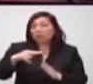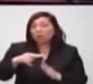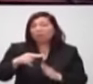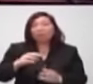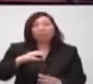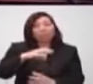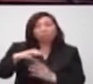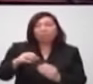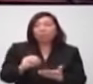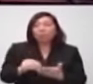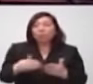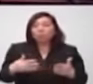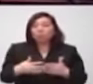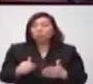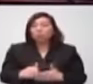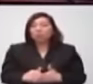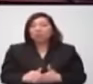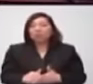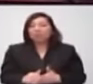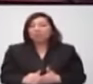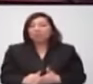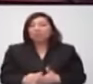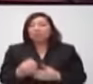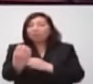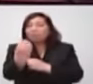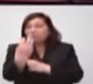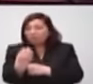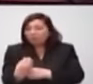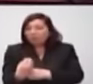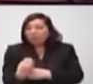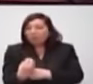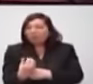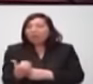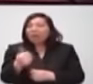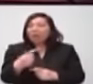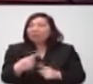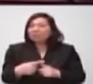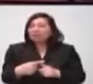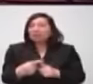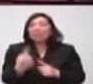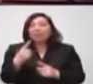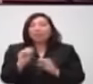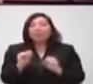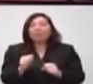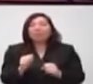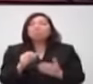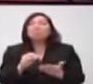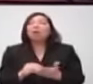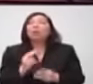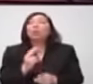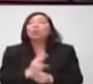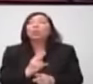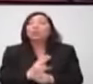haciendo 9 intersecciones a nivel, semaforizadas, con sus vías auxiliares, permitiendo esto, darle mayor